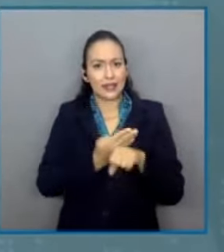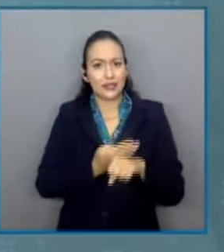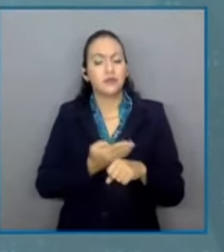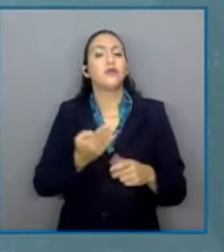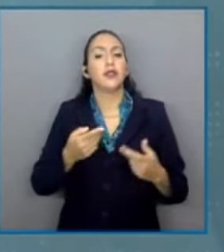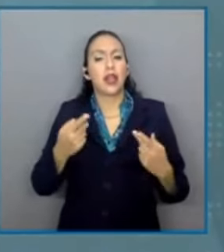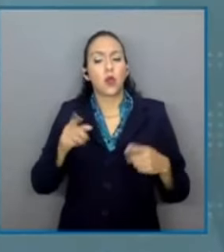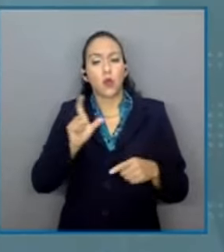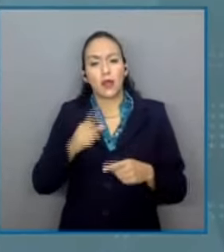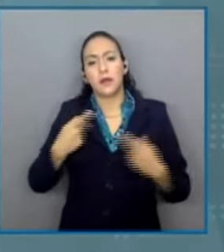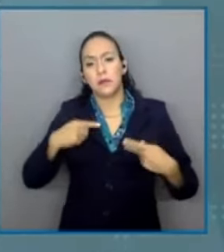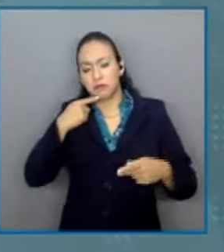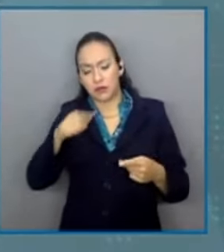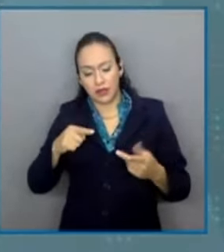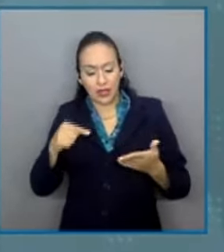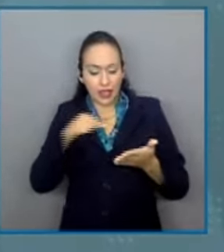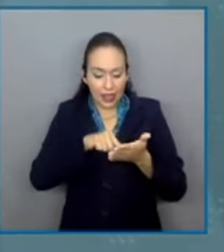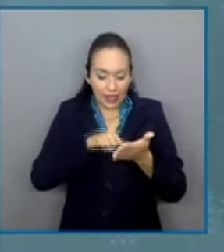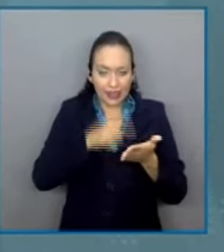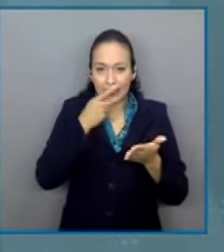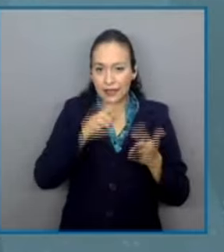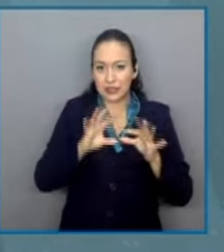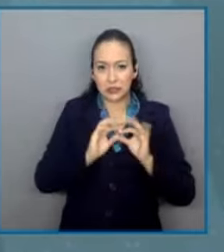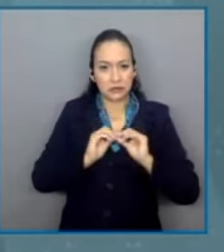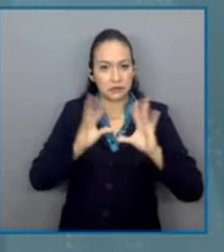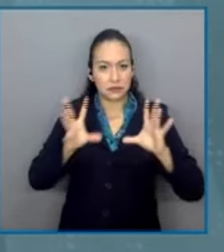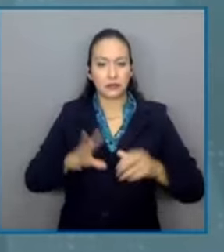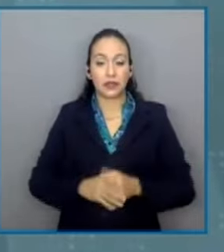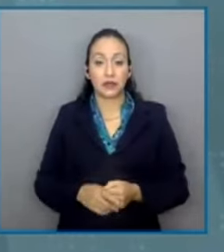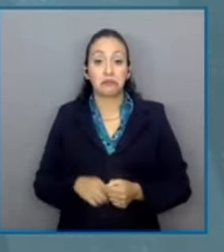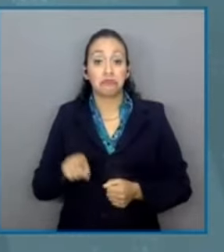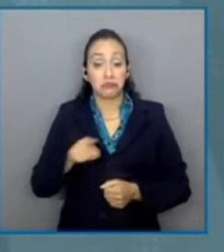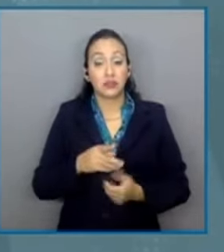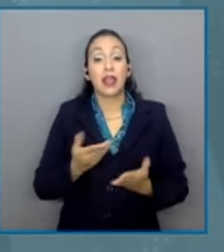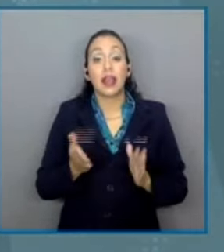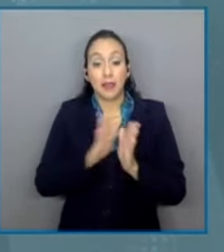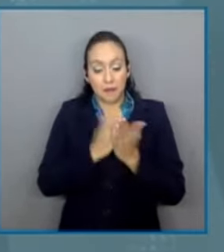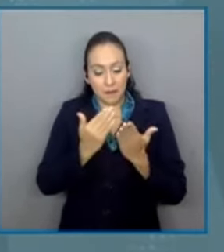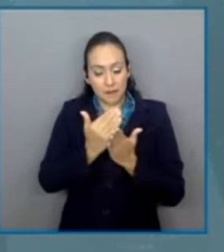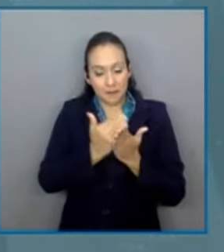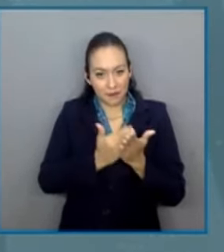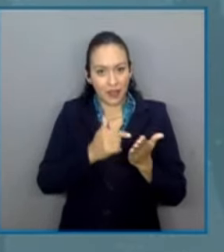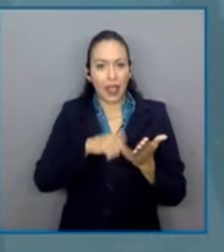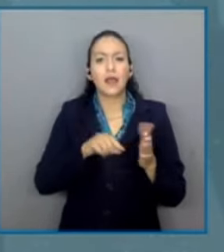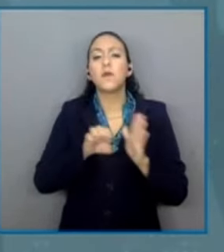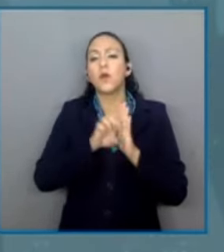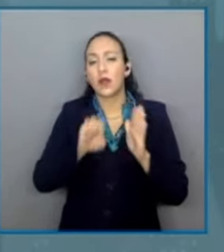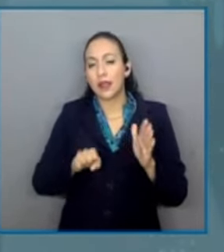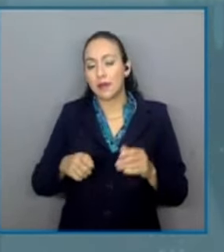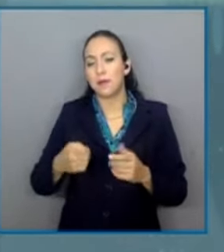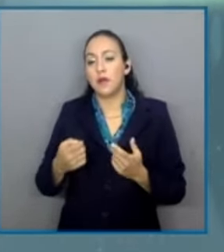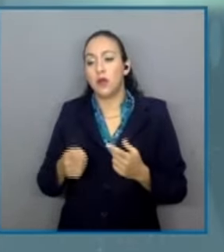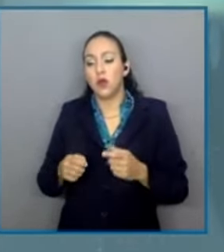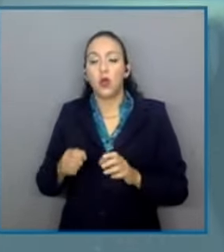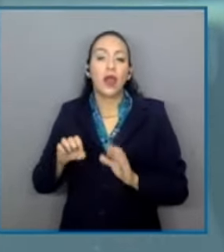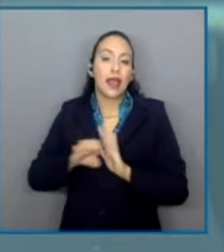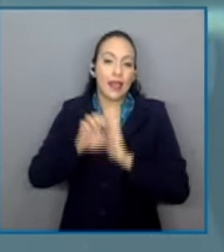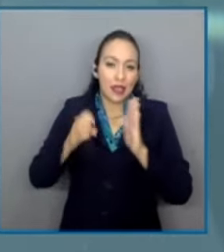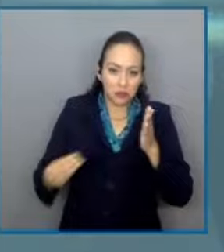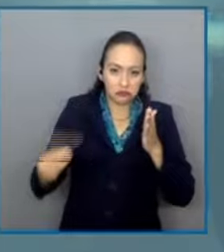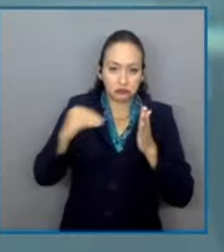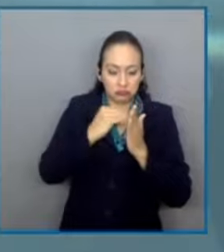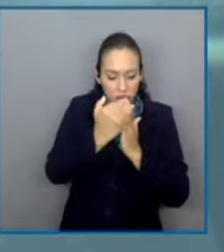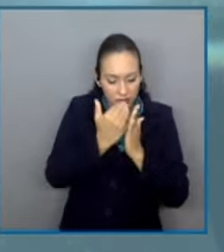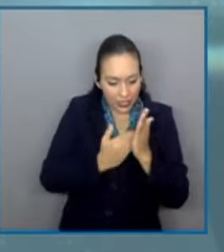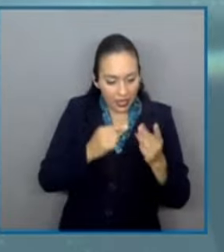de Estudios Constitucionales. Incluye la síntesis de diversos casos, preguntas guía y argumentos que sustentan los criterios